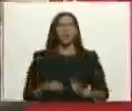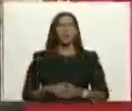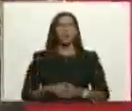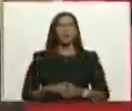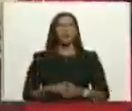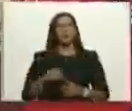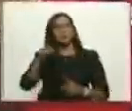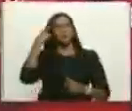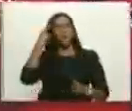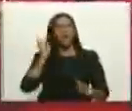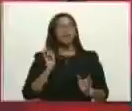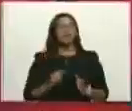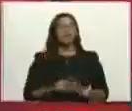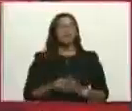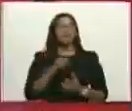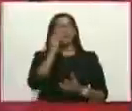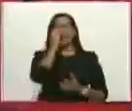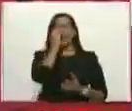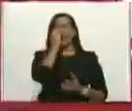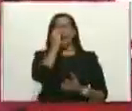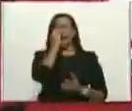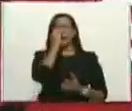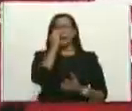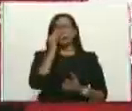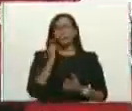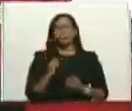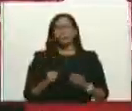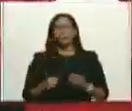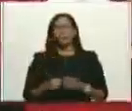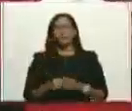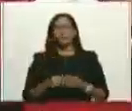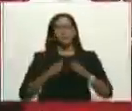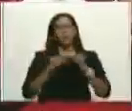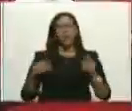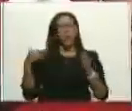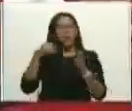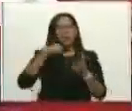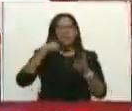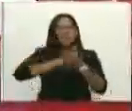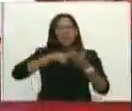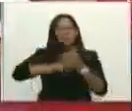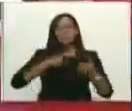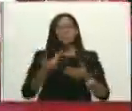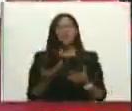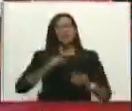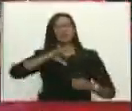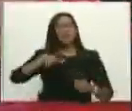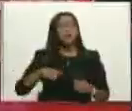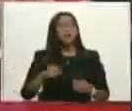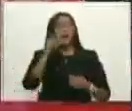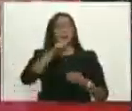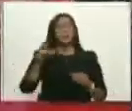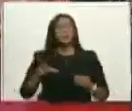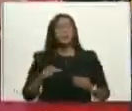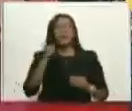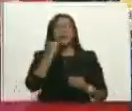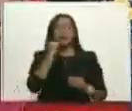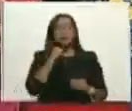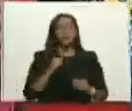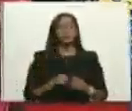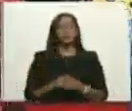Tú sabes, sí, claro. Todo el combate que hemos dado contra la corrupción, contra los corruptos, contra los